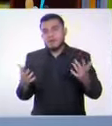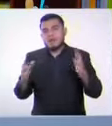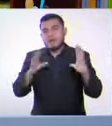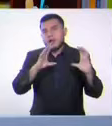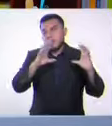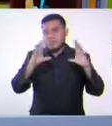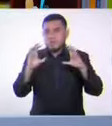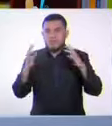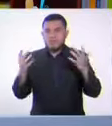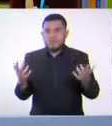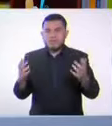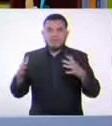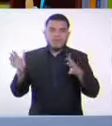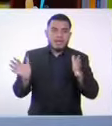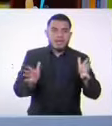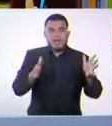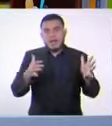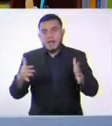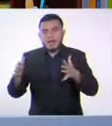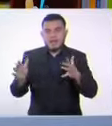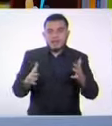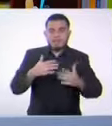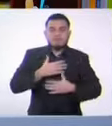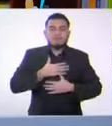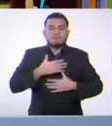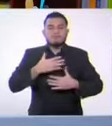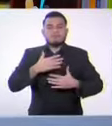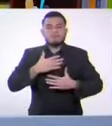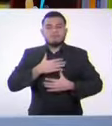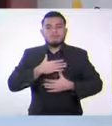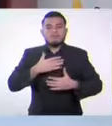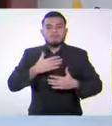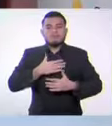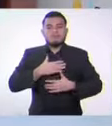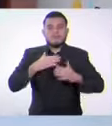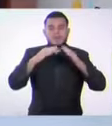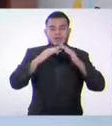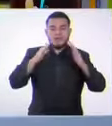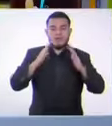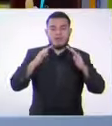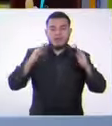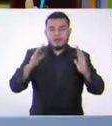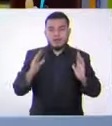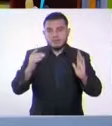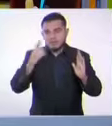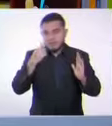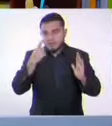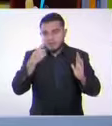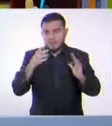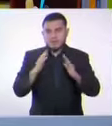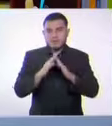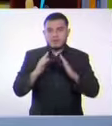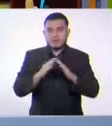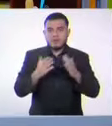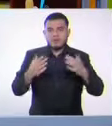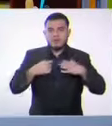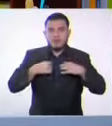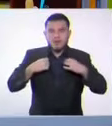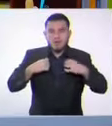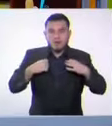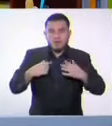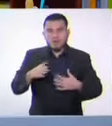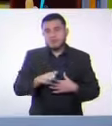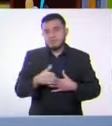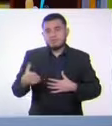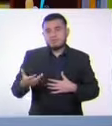nubes, el aire que respiramos, la casa donde vivimos, la ropa que utilizamos.